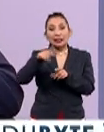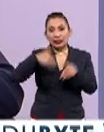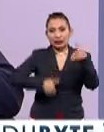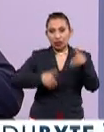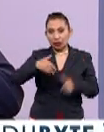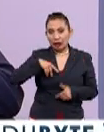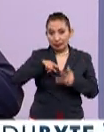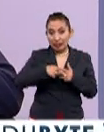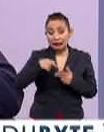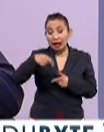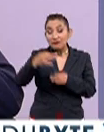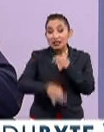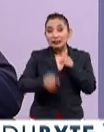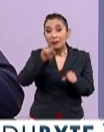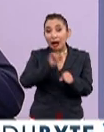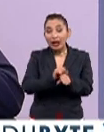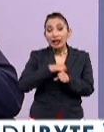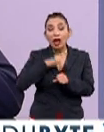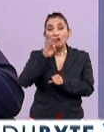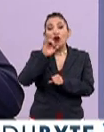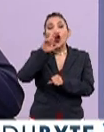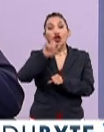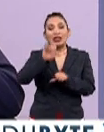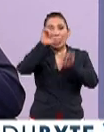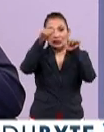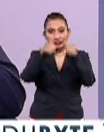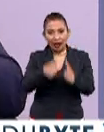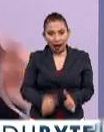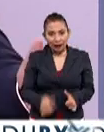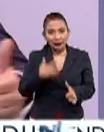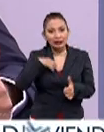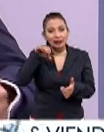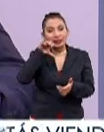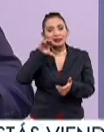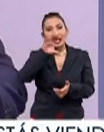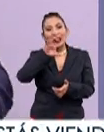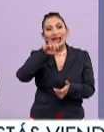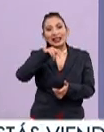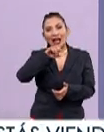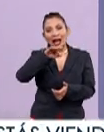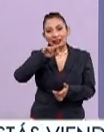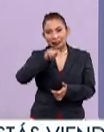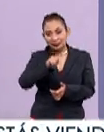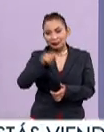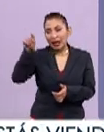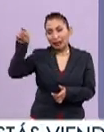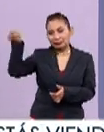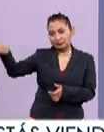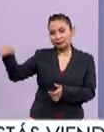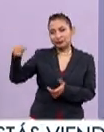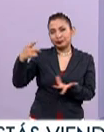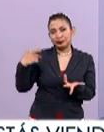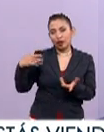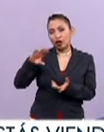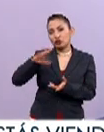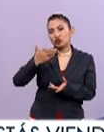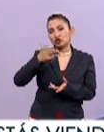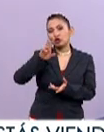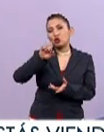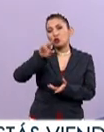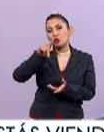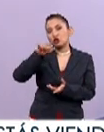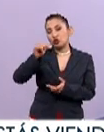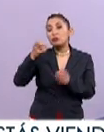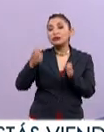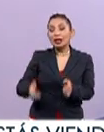que inicia temporada este fin de semana en el Foro de las Artes del Centro Nacional de las Artes, del CENARTA, allá en Churubusco. ¿Cómo